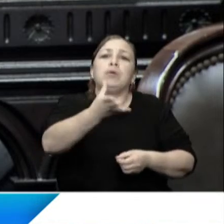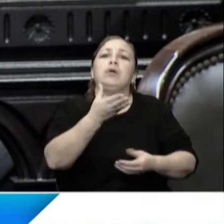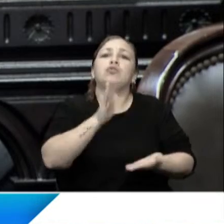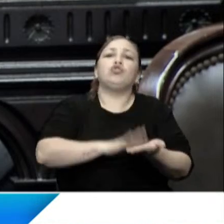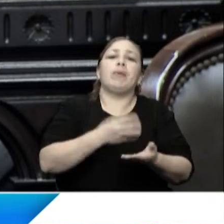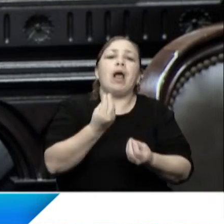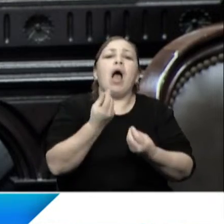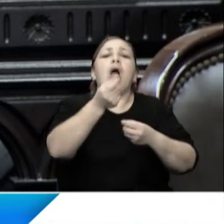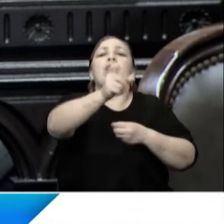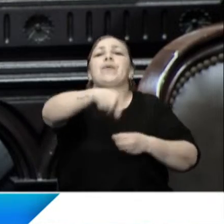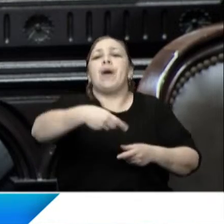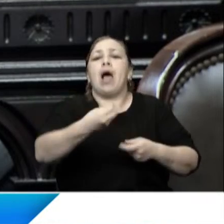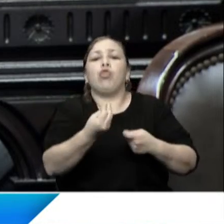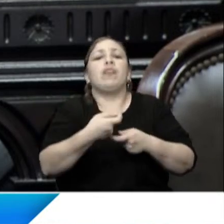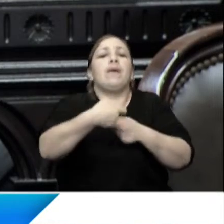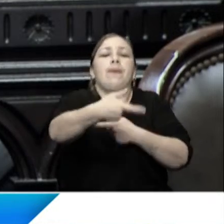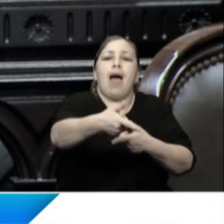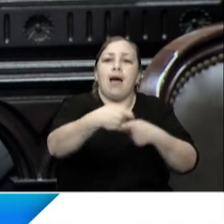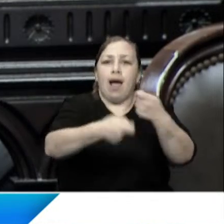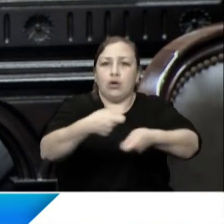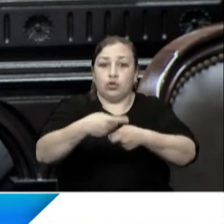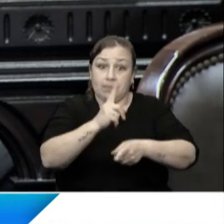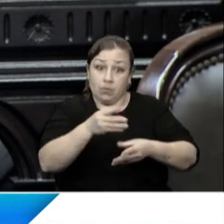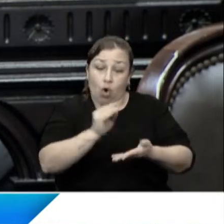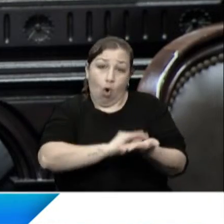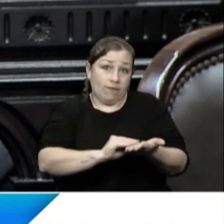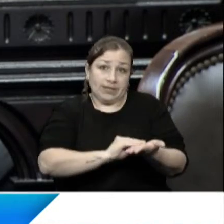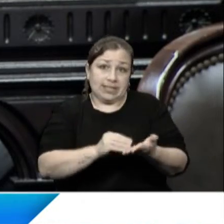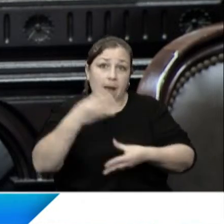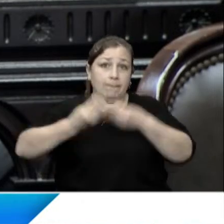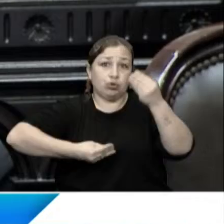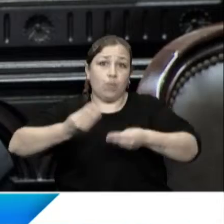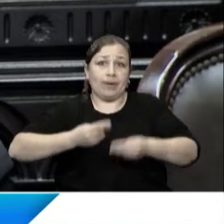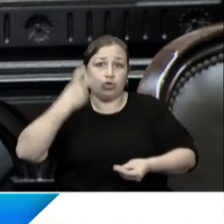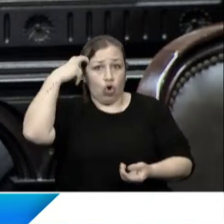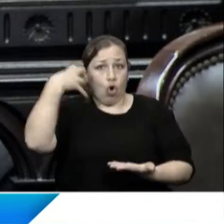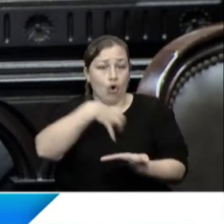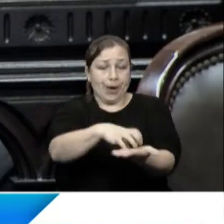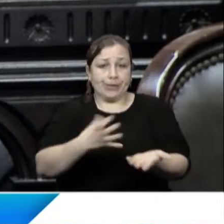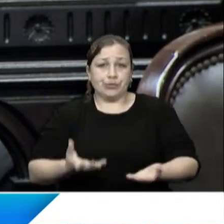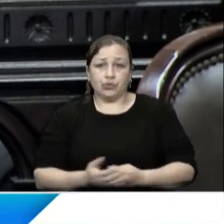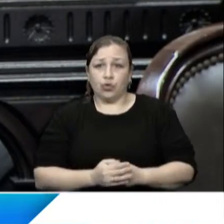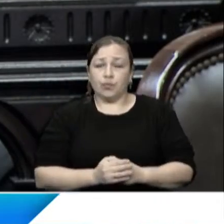ley donde no había informe de la Oficina de Presupuesto del Congreso.